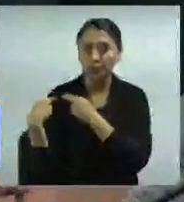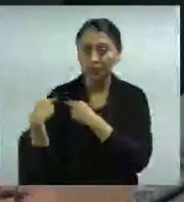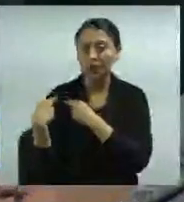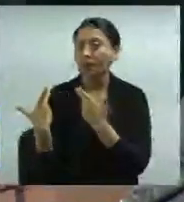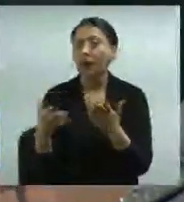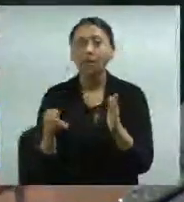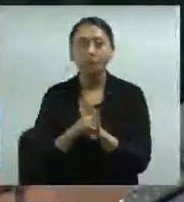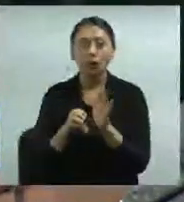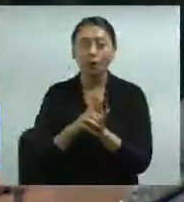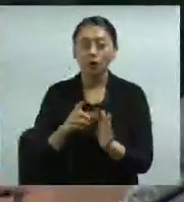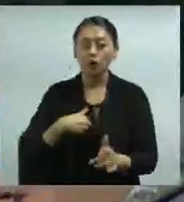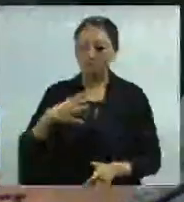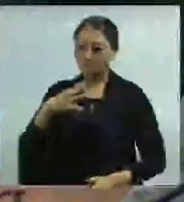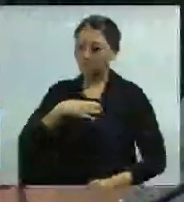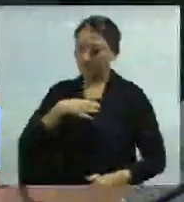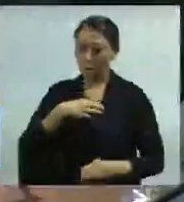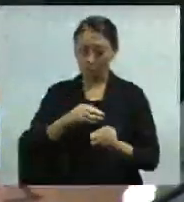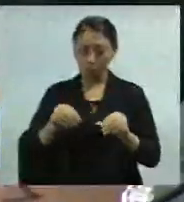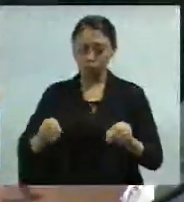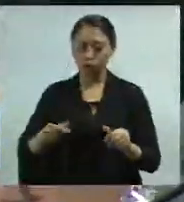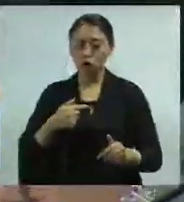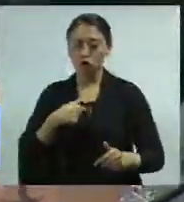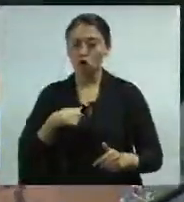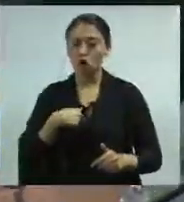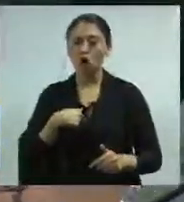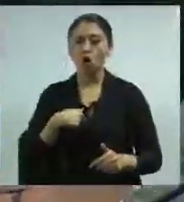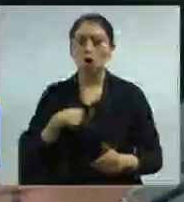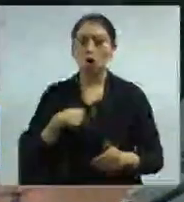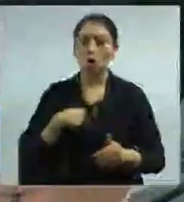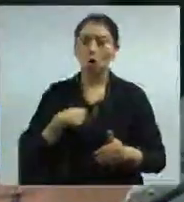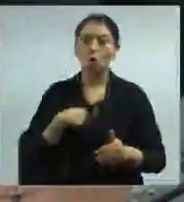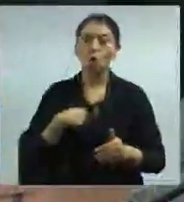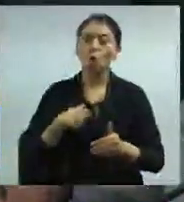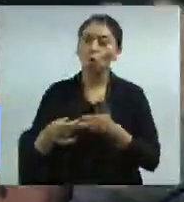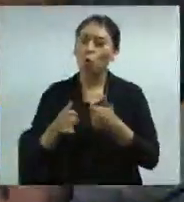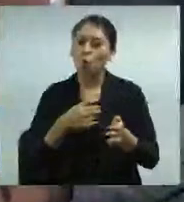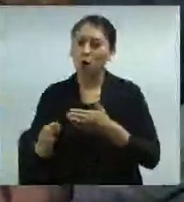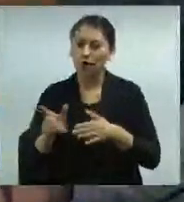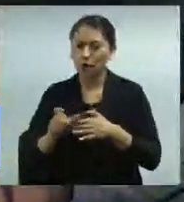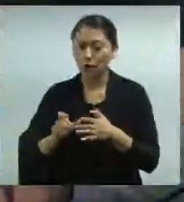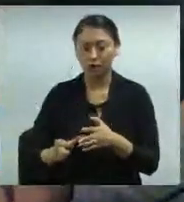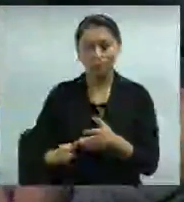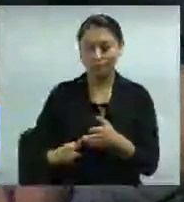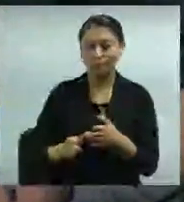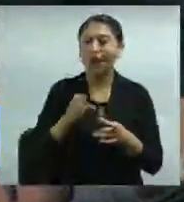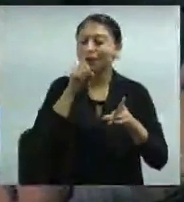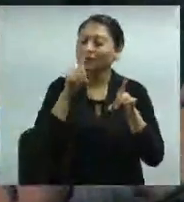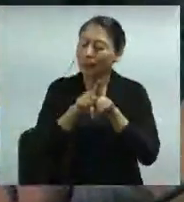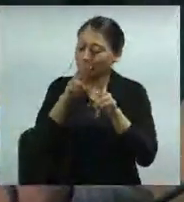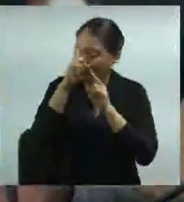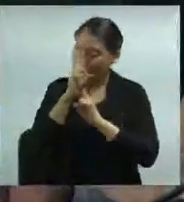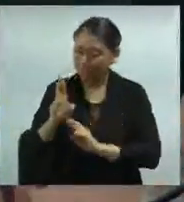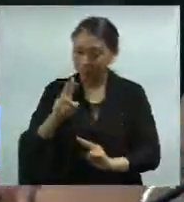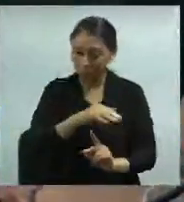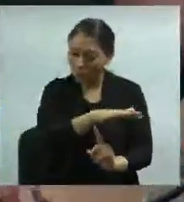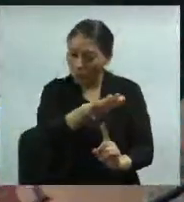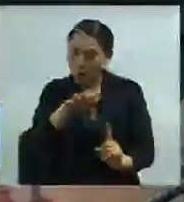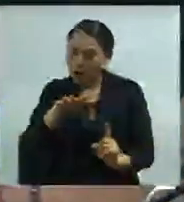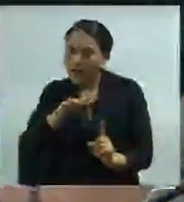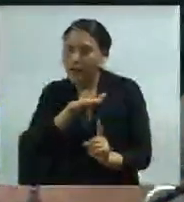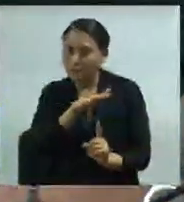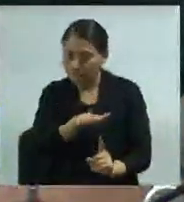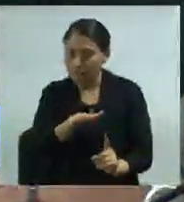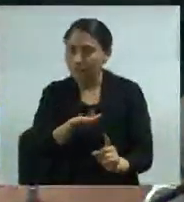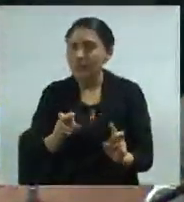porque dicen, como yo soy dueño de la tierra, hago lo que yo quiera, no. Yo tengo vecinos, hay que respetar el ambiente. Y esto agarra fuego porque acabamos